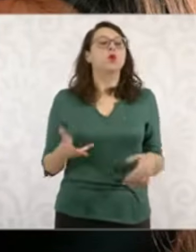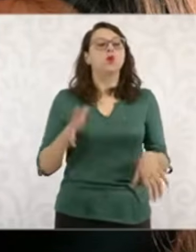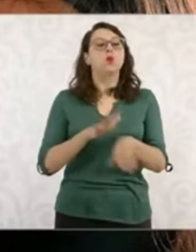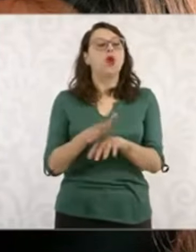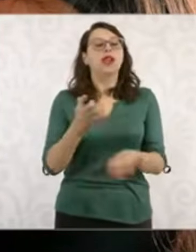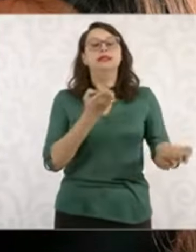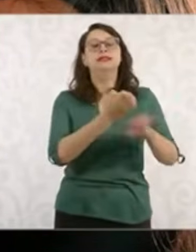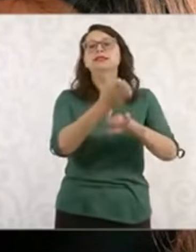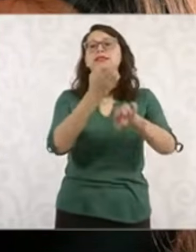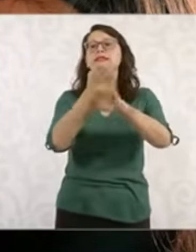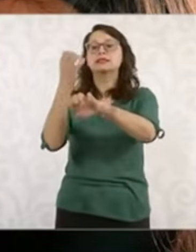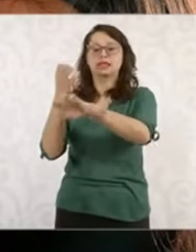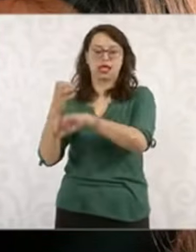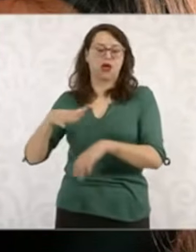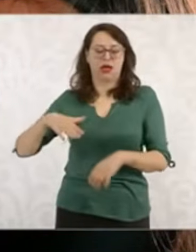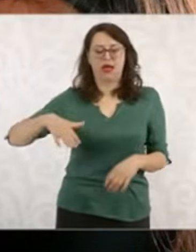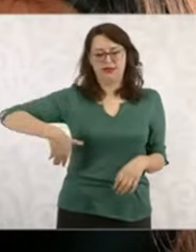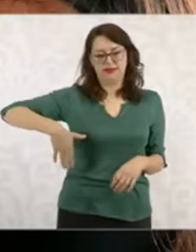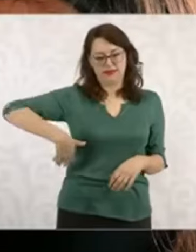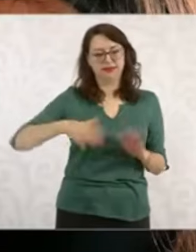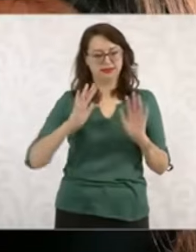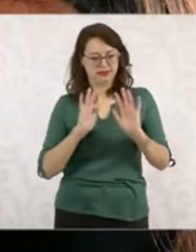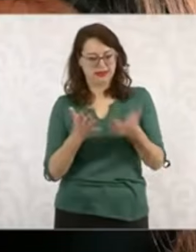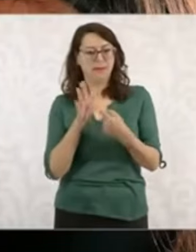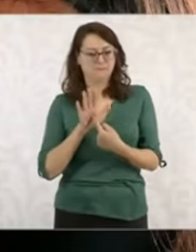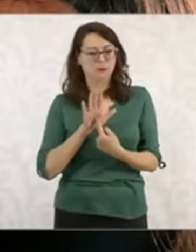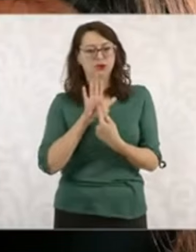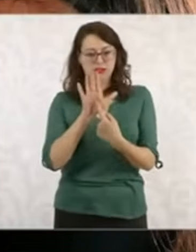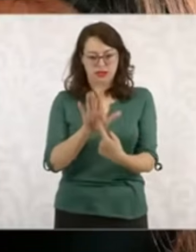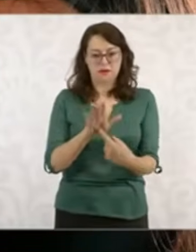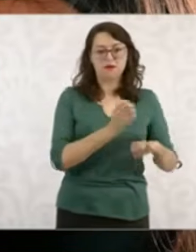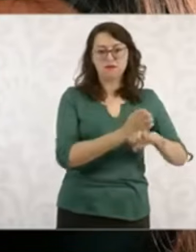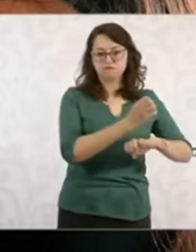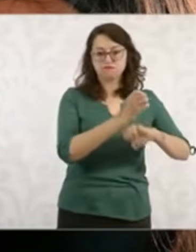ya comentó el señor secretario de Salud,